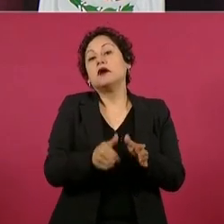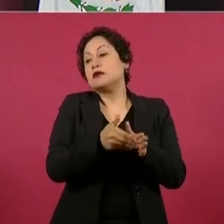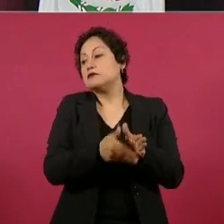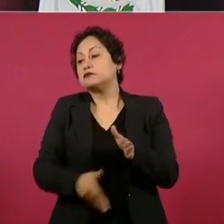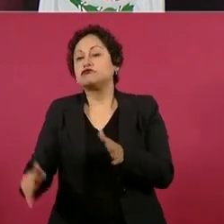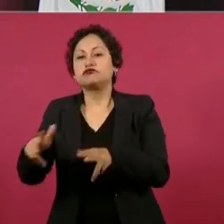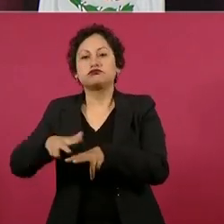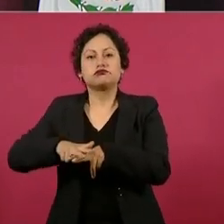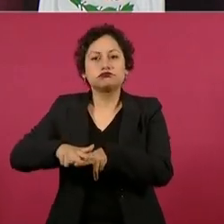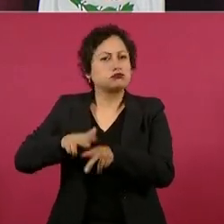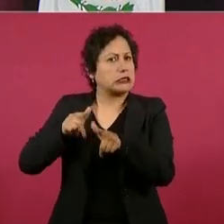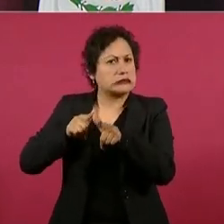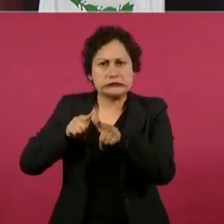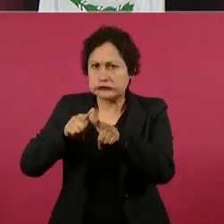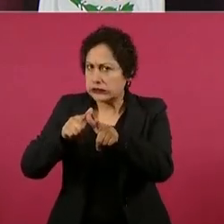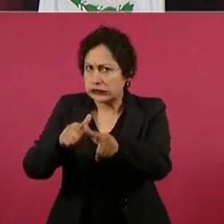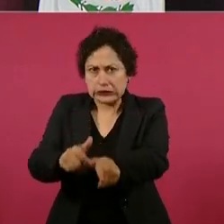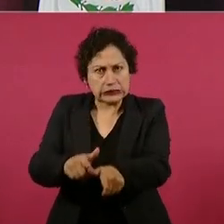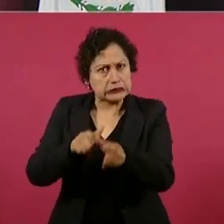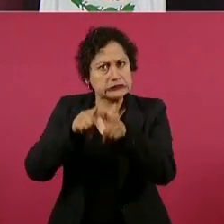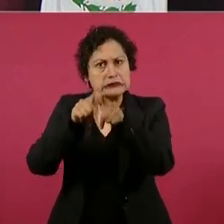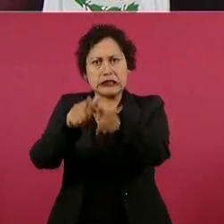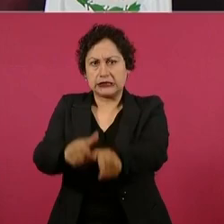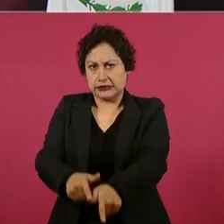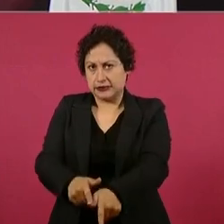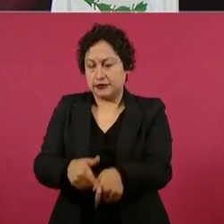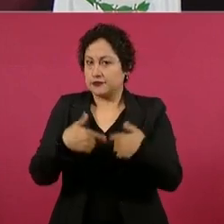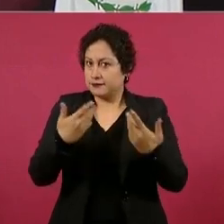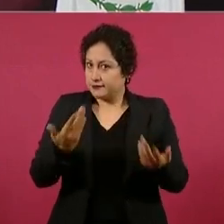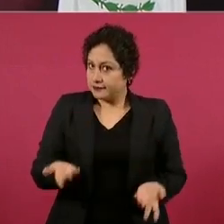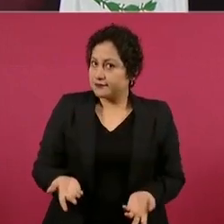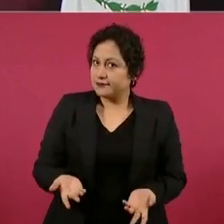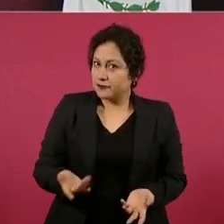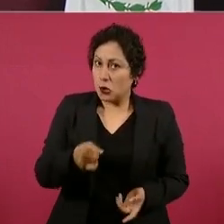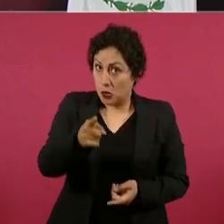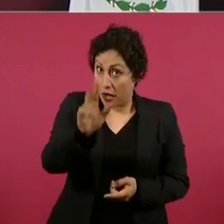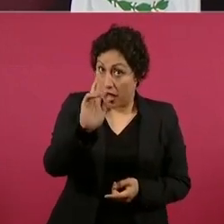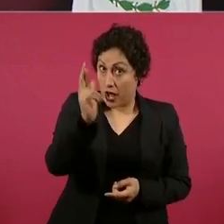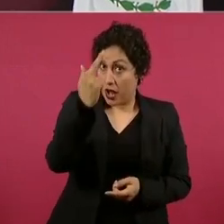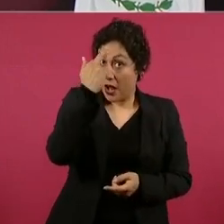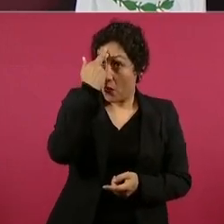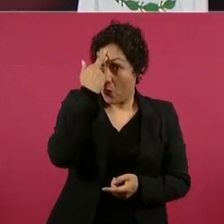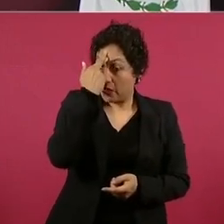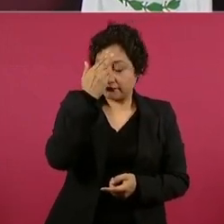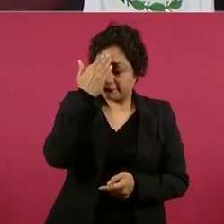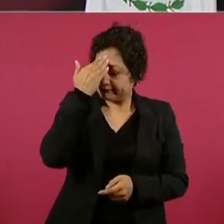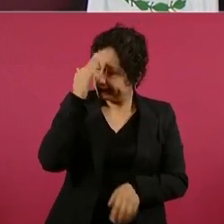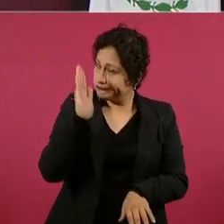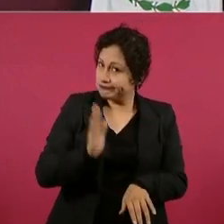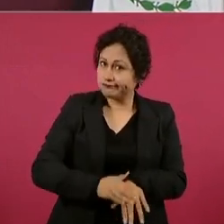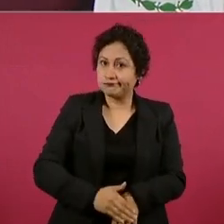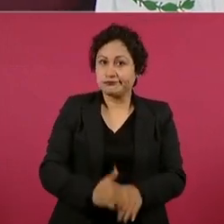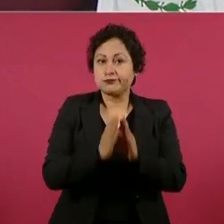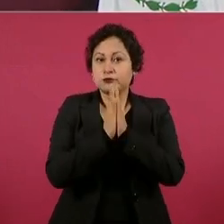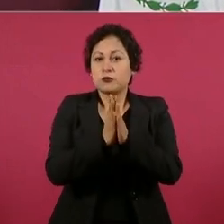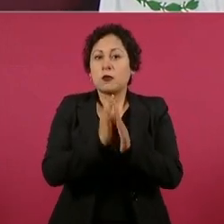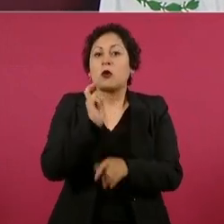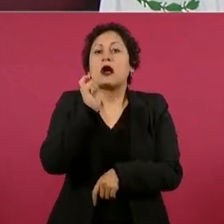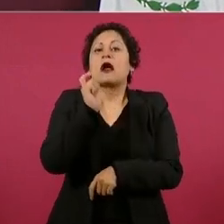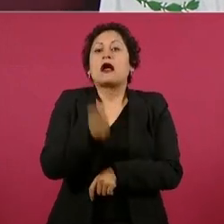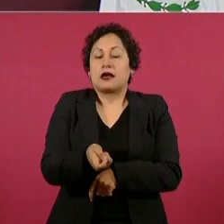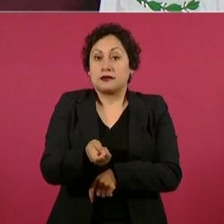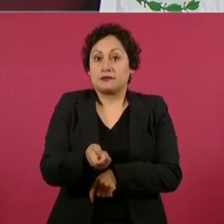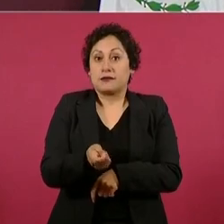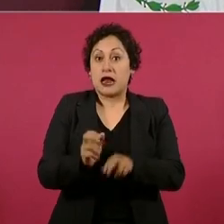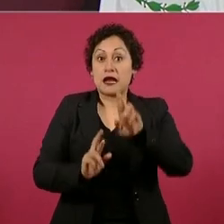No olvidar también que por eso la revolución se hizo a caballo y